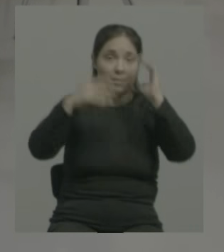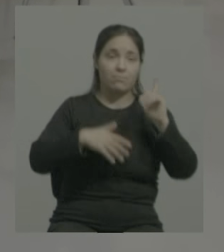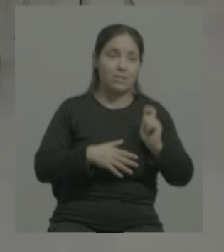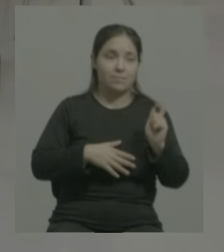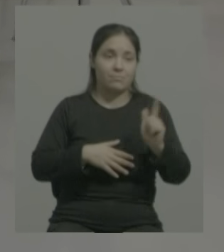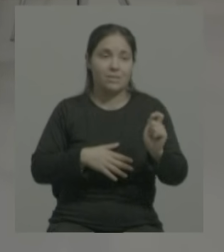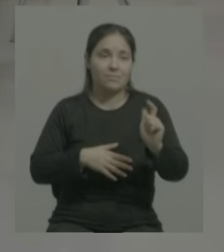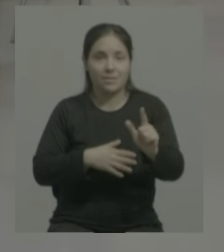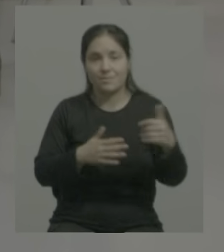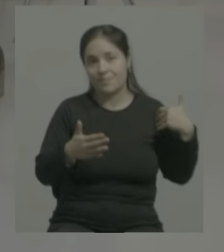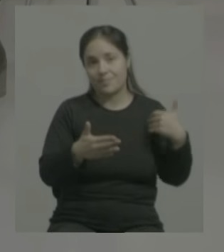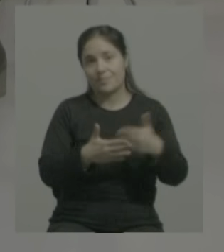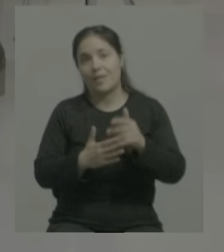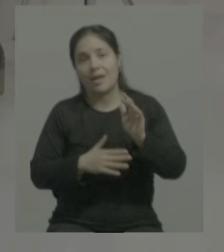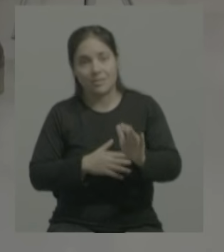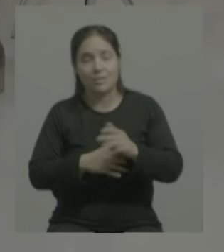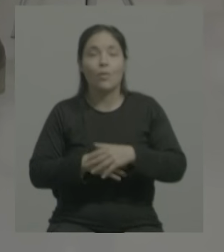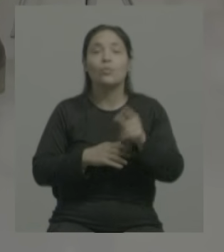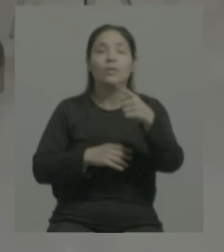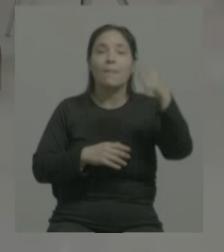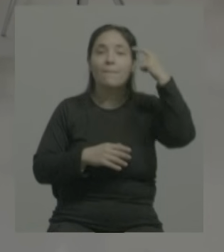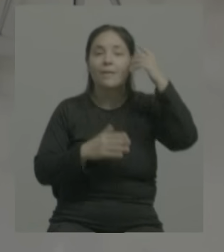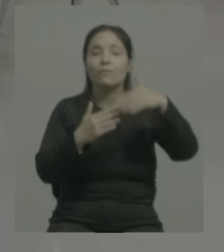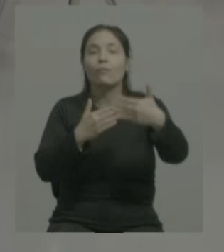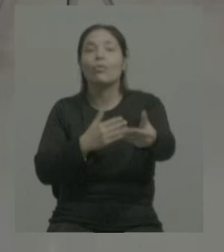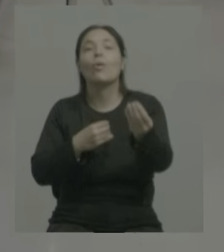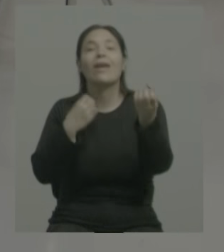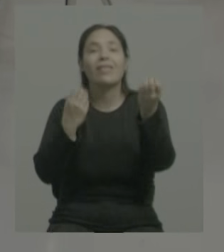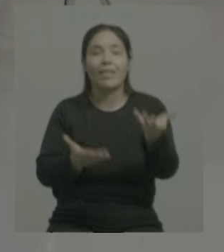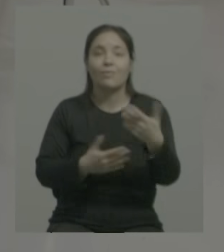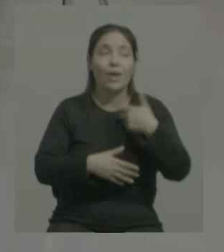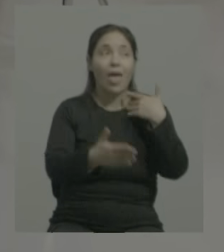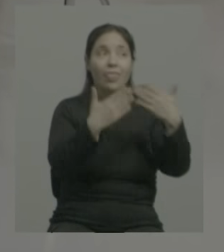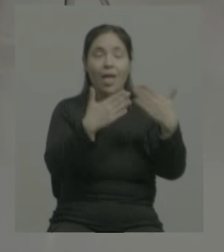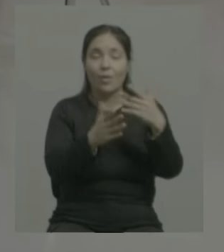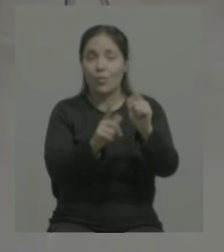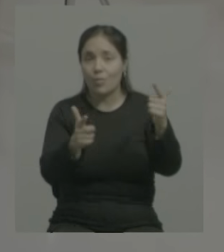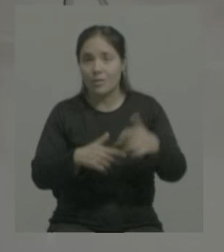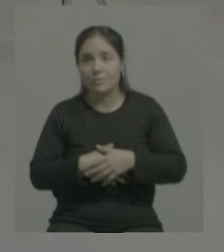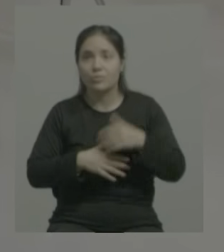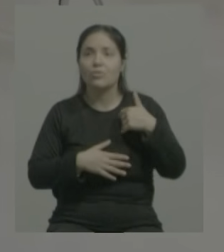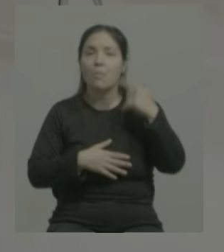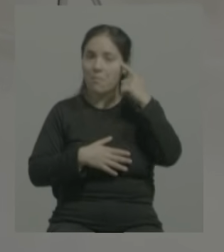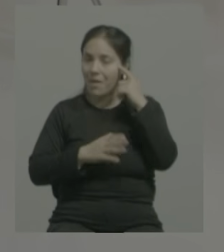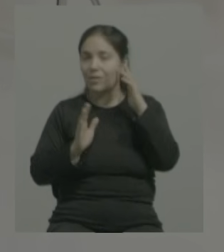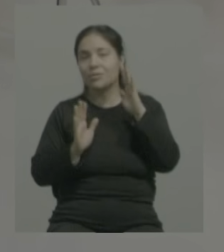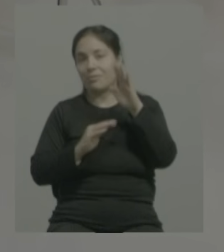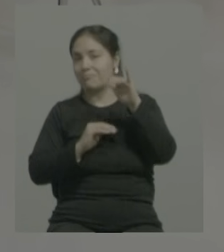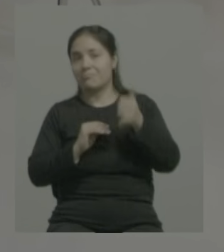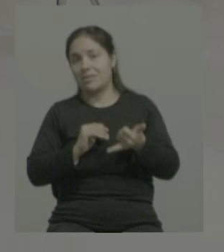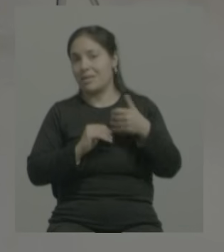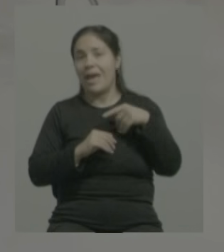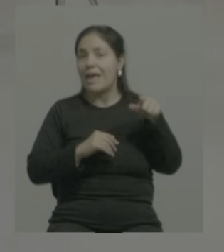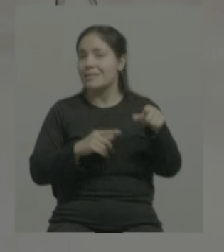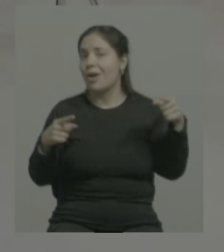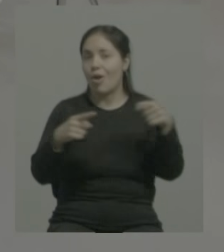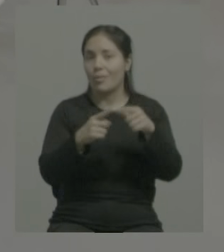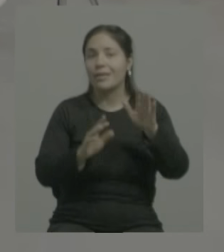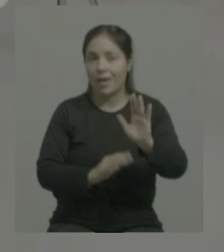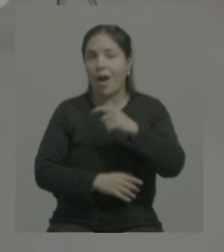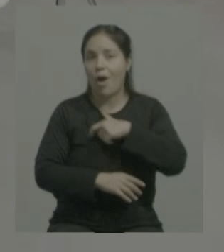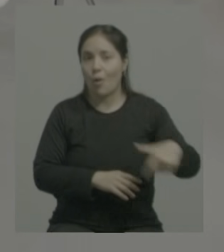panorama ustedes, teniendo en cuenta además también que no hay un diálogo abierto? Creo que o sea, yo también me animo a decir que ese es el camino que